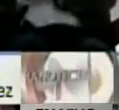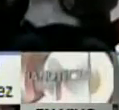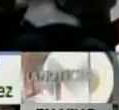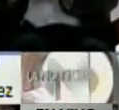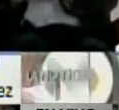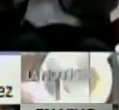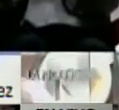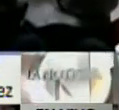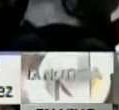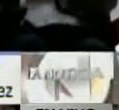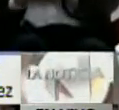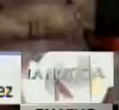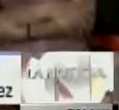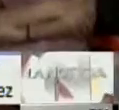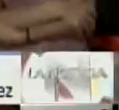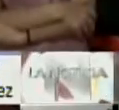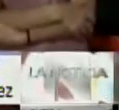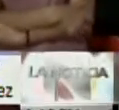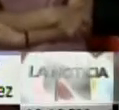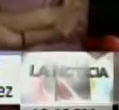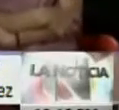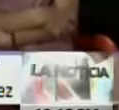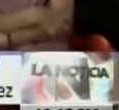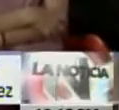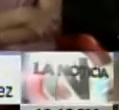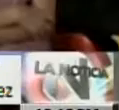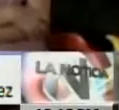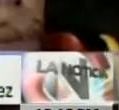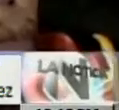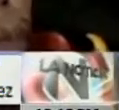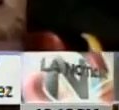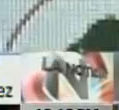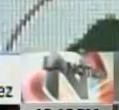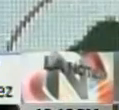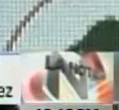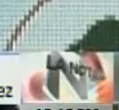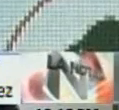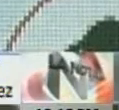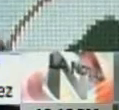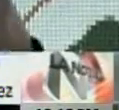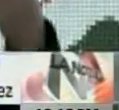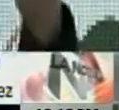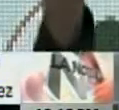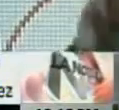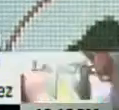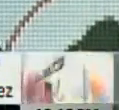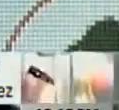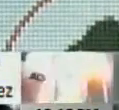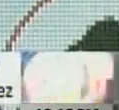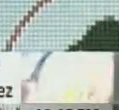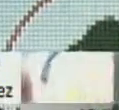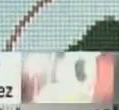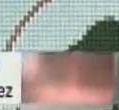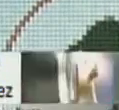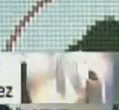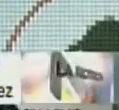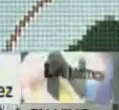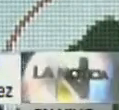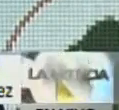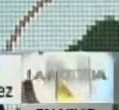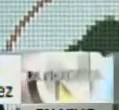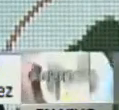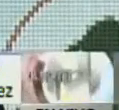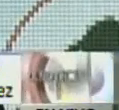de nuestras raíces. Entonces, hasta ahí llegó Hugo. Bueno, Hugo después visitaba a la tía